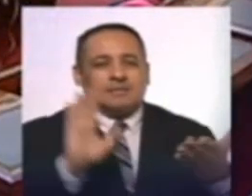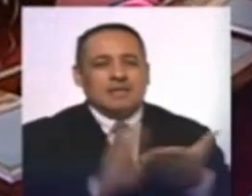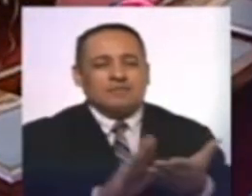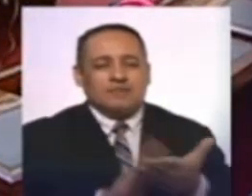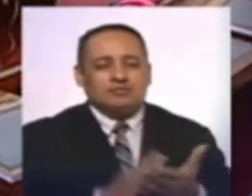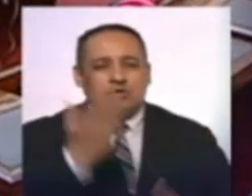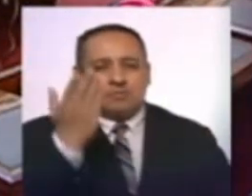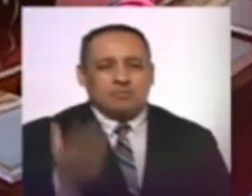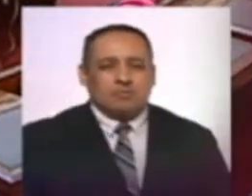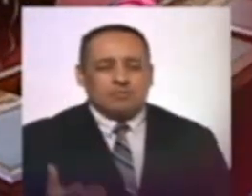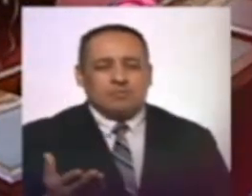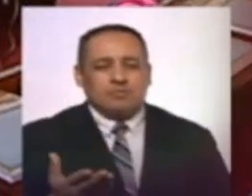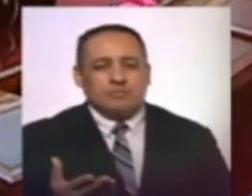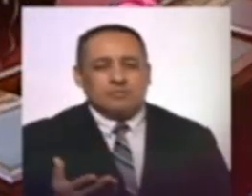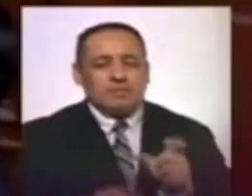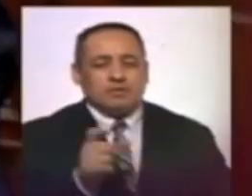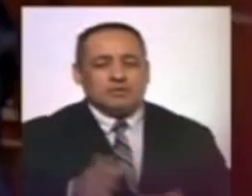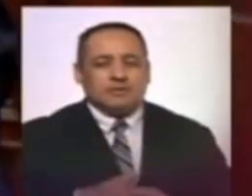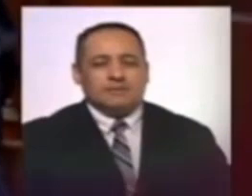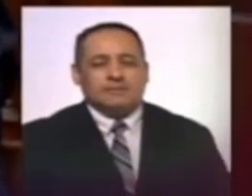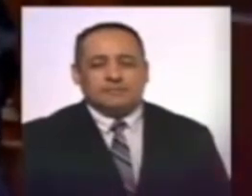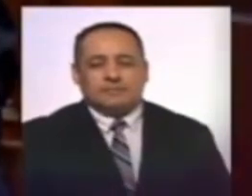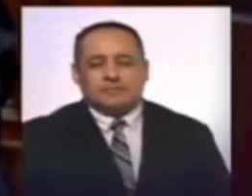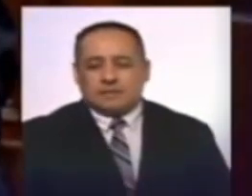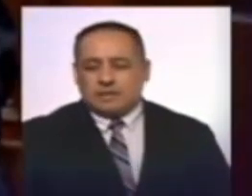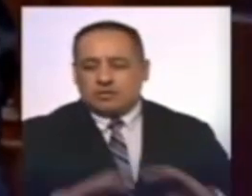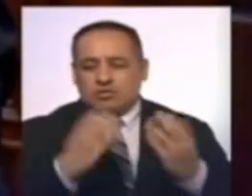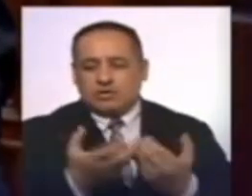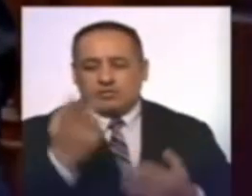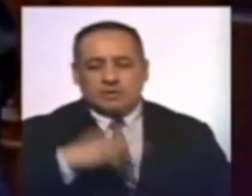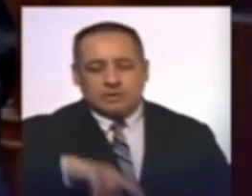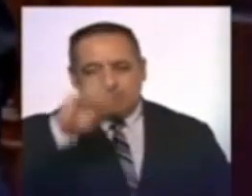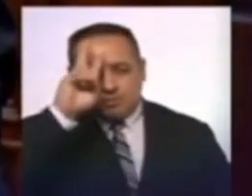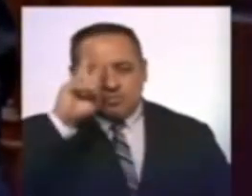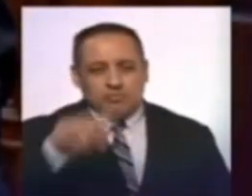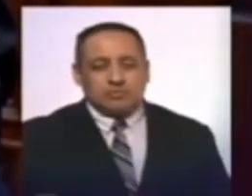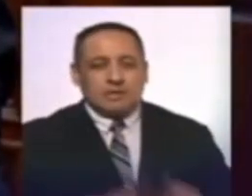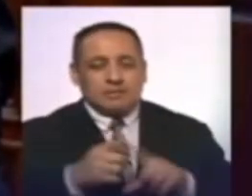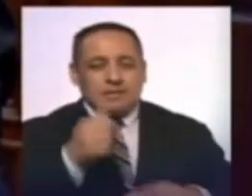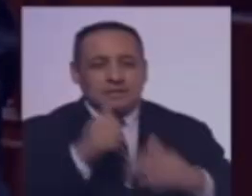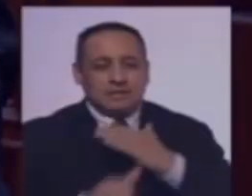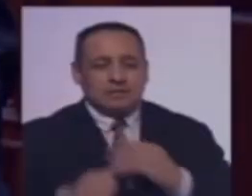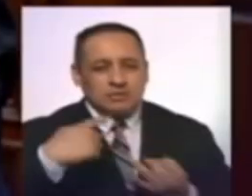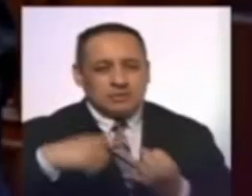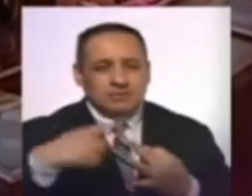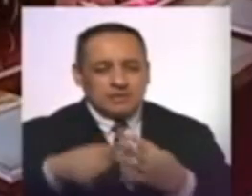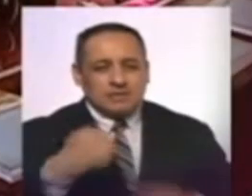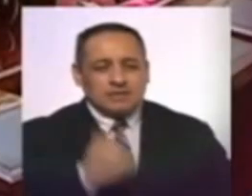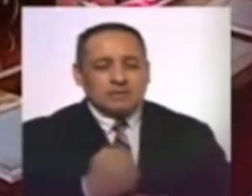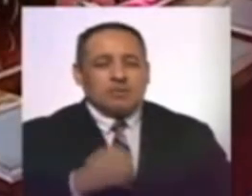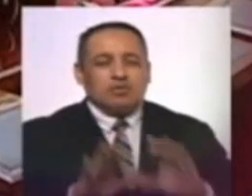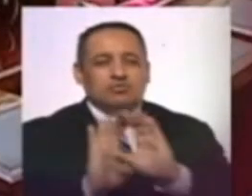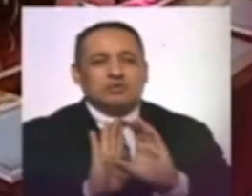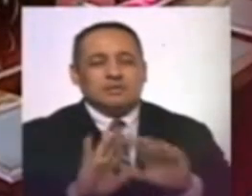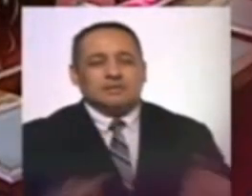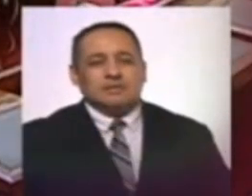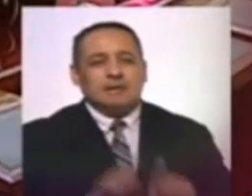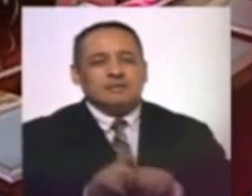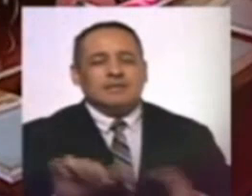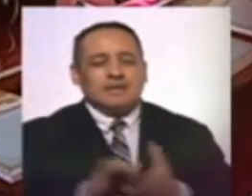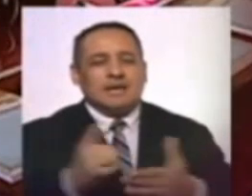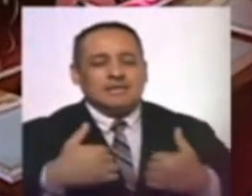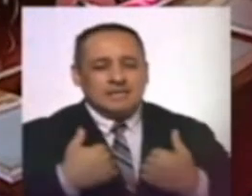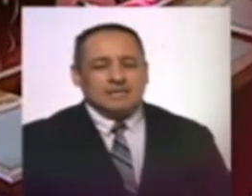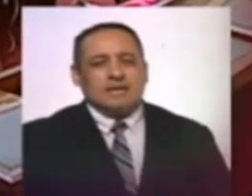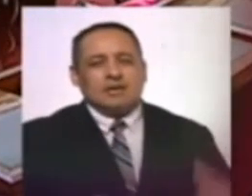modo tal que formen una mayoría. De esta manera, el Congreso ha cumplido con la responsabilidad de elegir al defensor